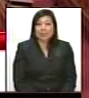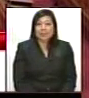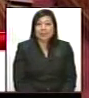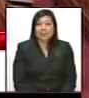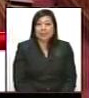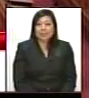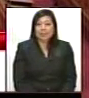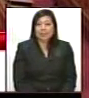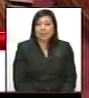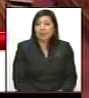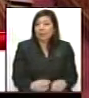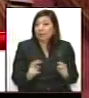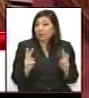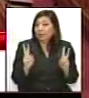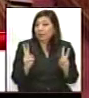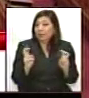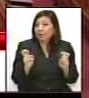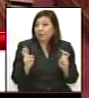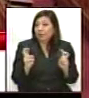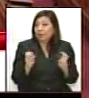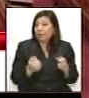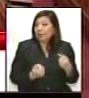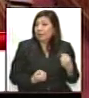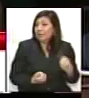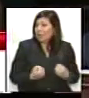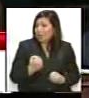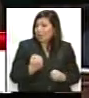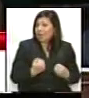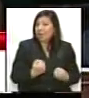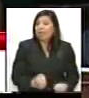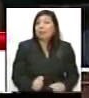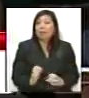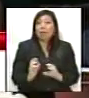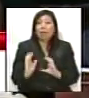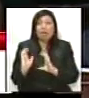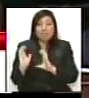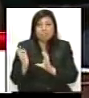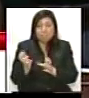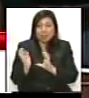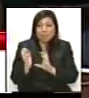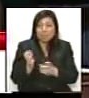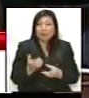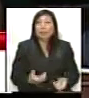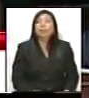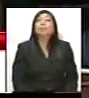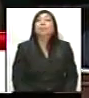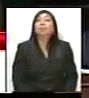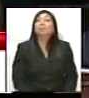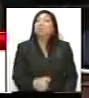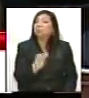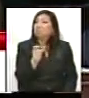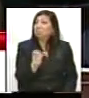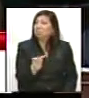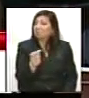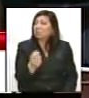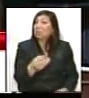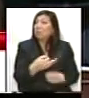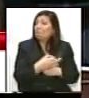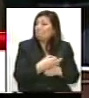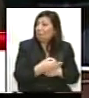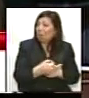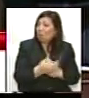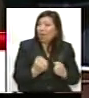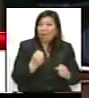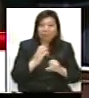en el tema de el sector transportes de carga y también de transporte de personas interprovincial